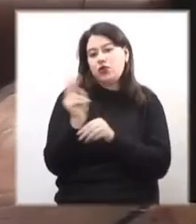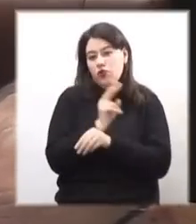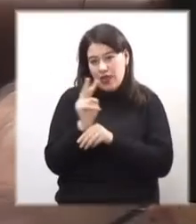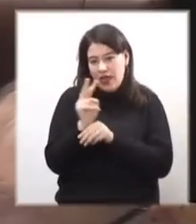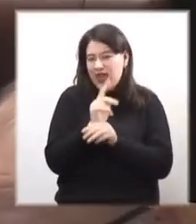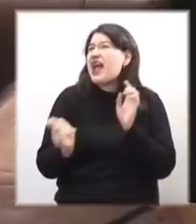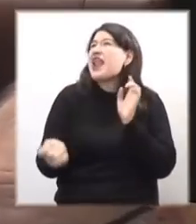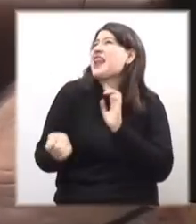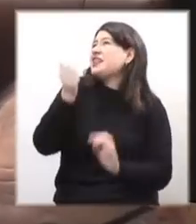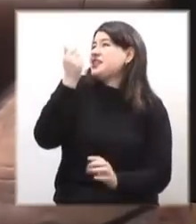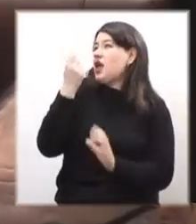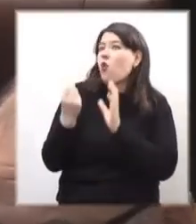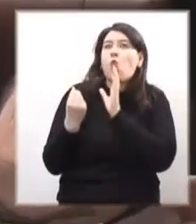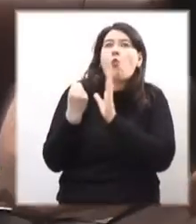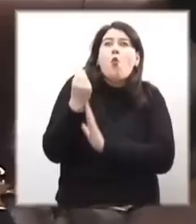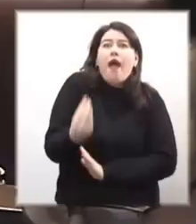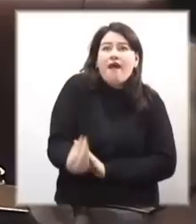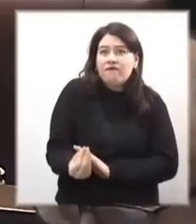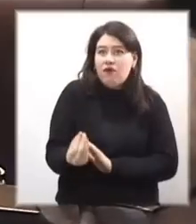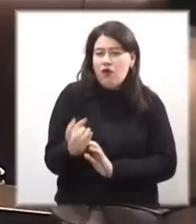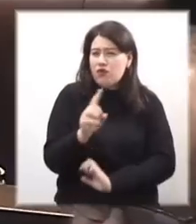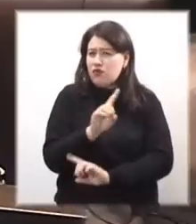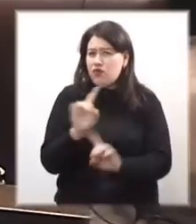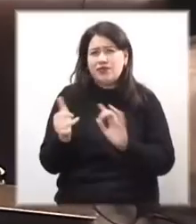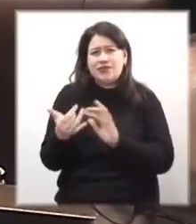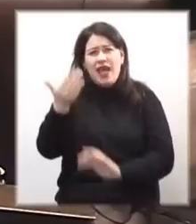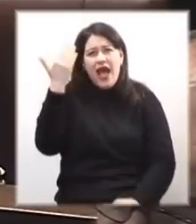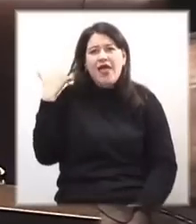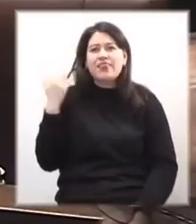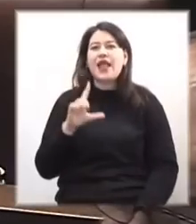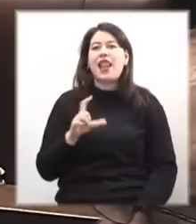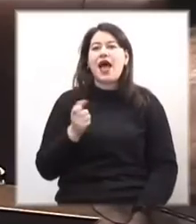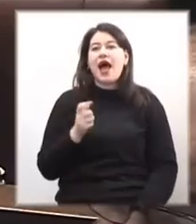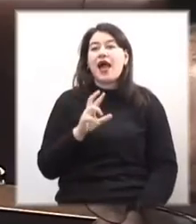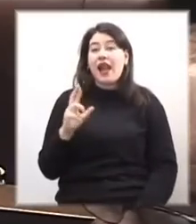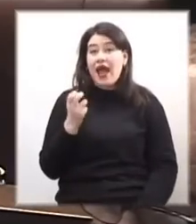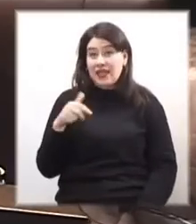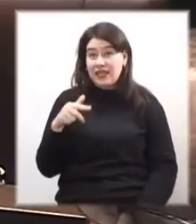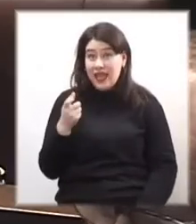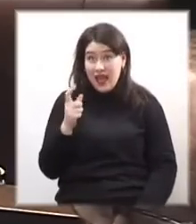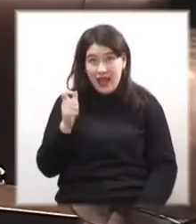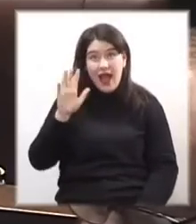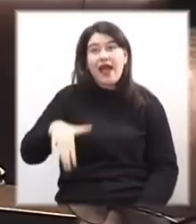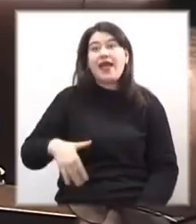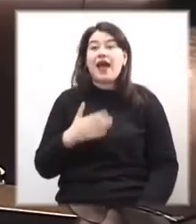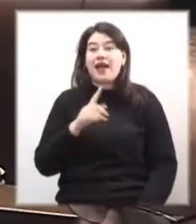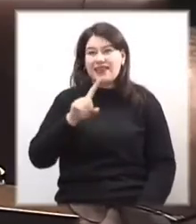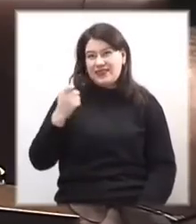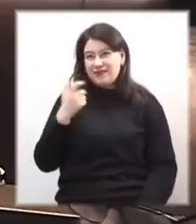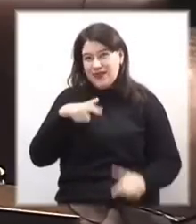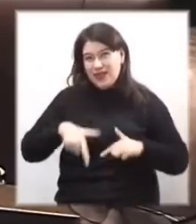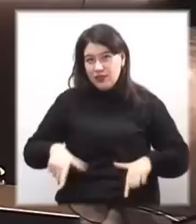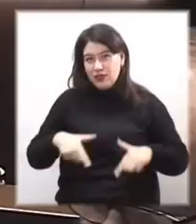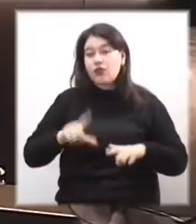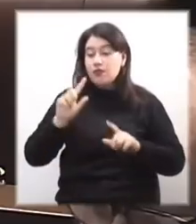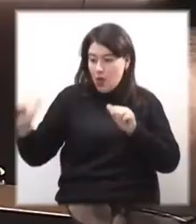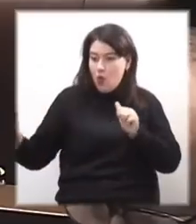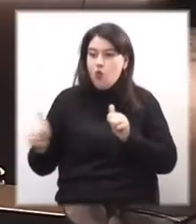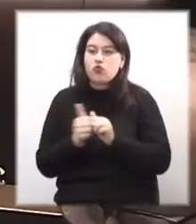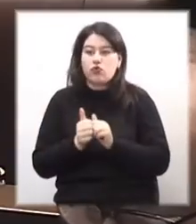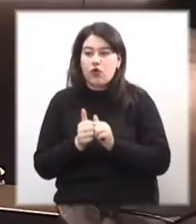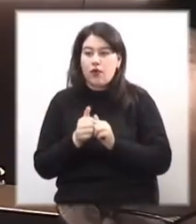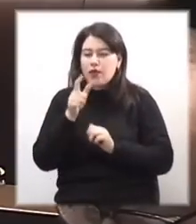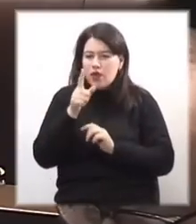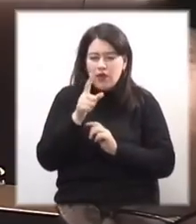recién llegado al Ministerio del Interior, estaba ya en el periodo del doctor Larrañaga en el Ministerio del Interior. Esta iniciativa del BID tampoco